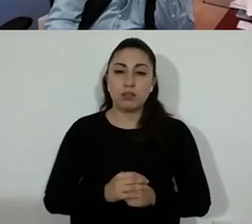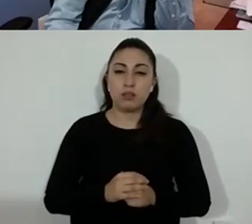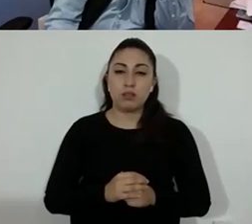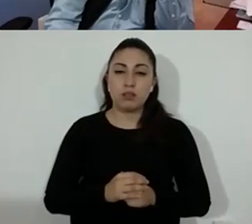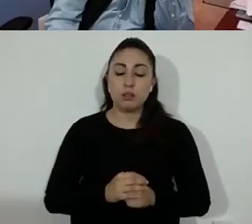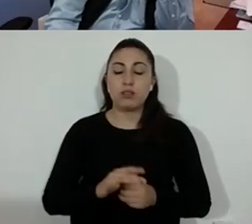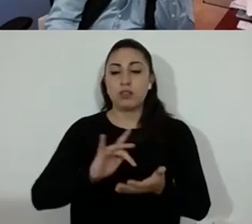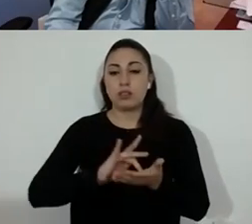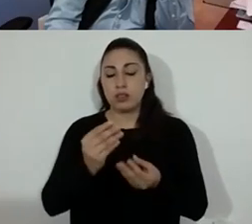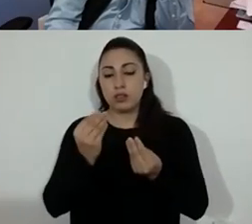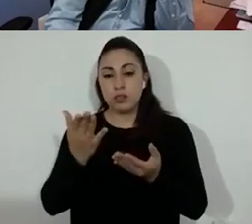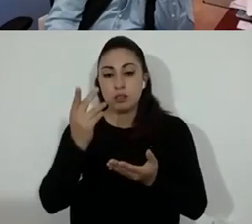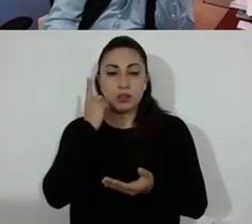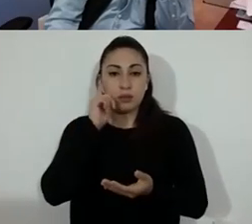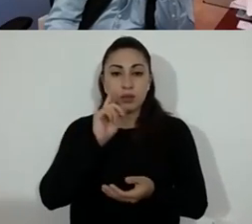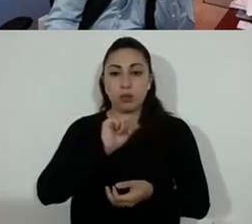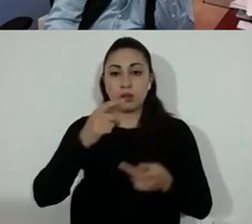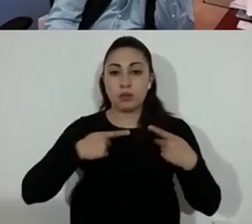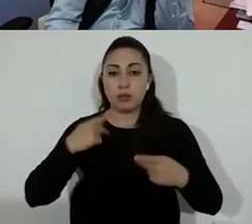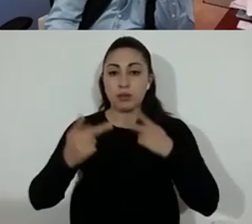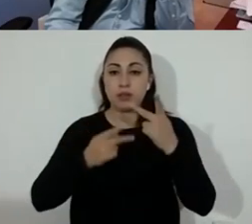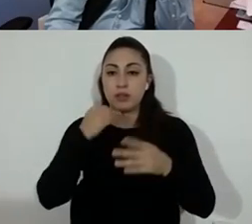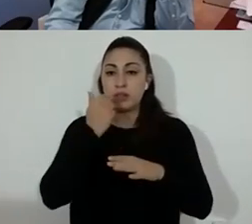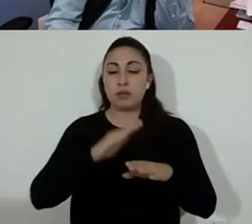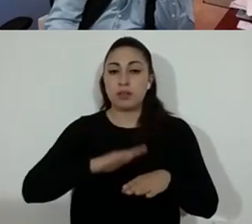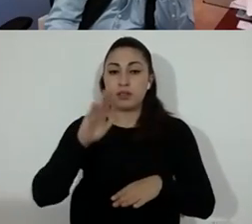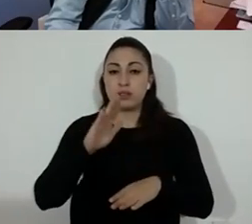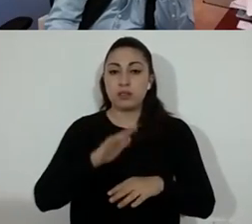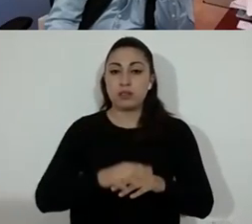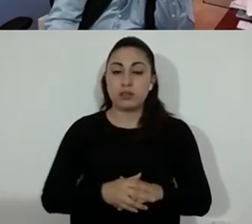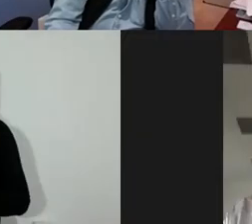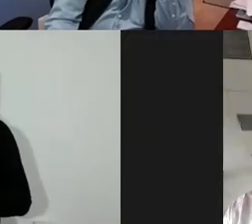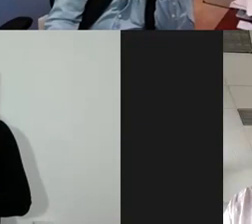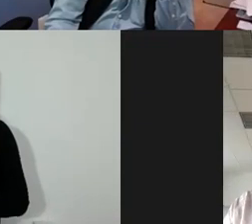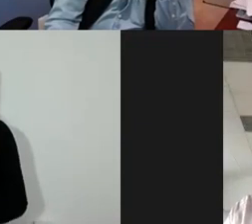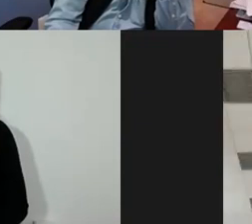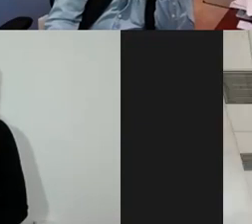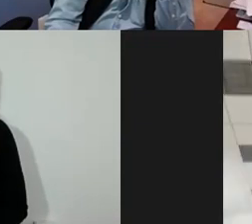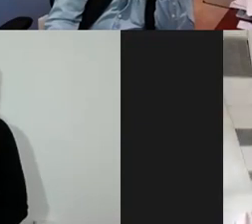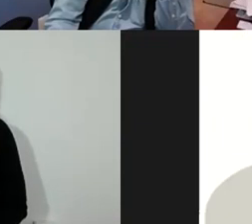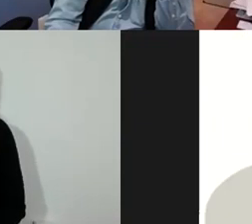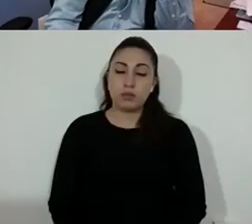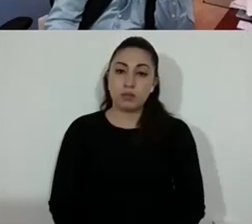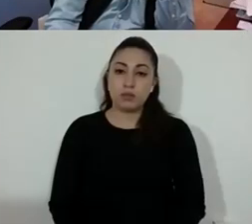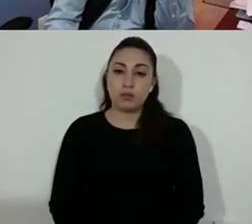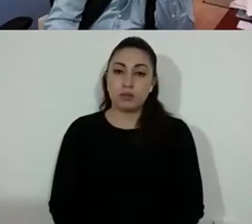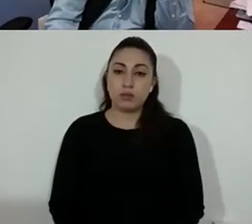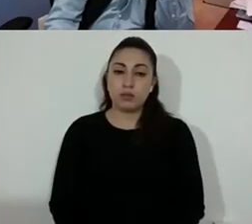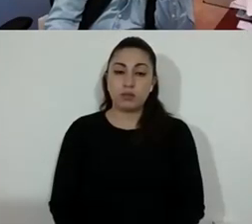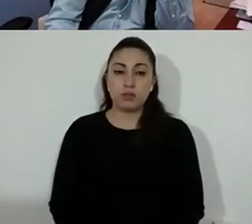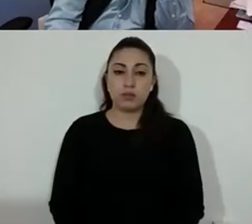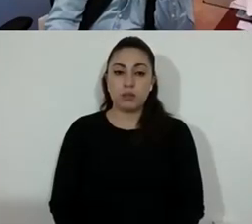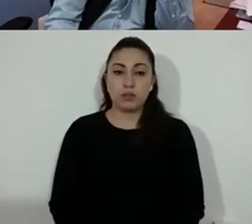Muchas gracias, diputada. ¿Hay algún otro diputado que desea hacer alguna